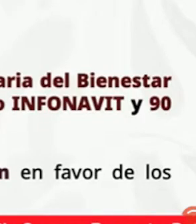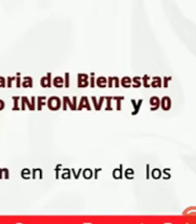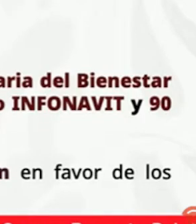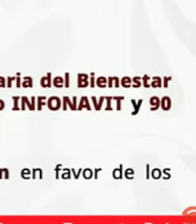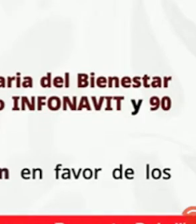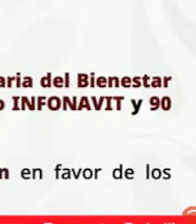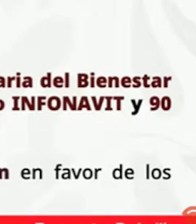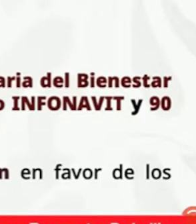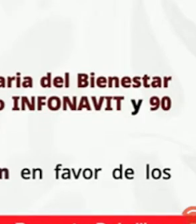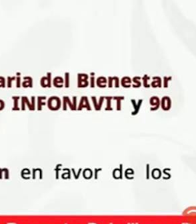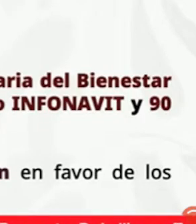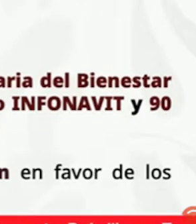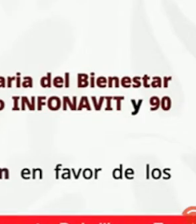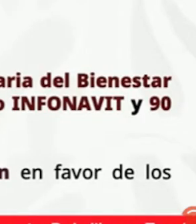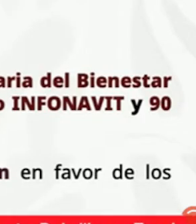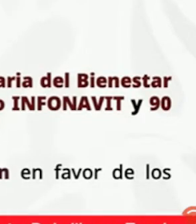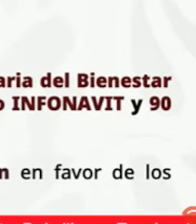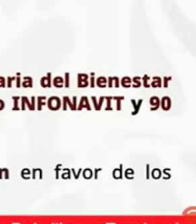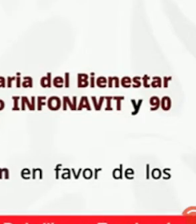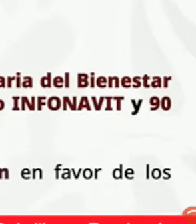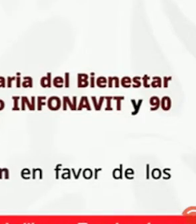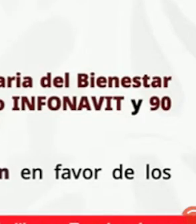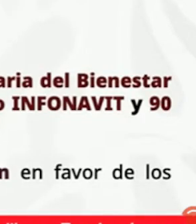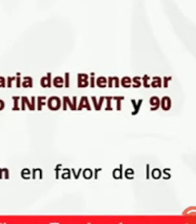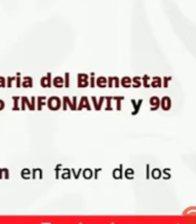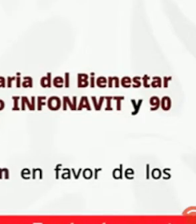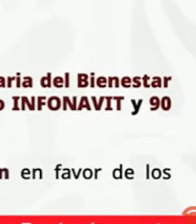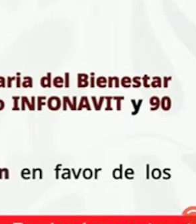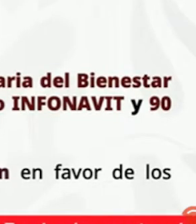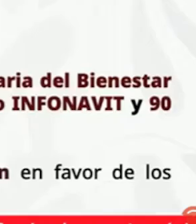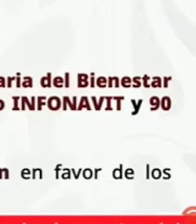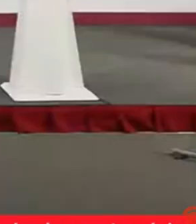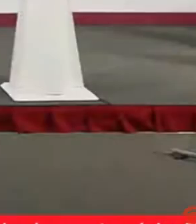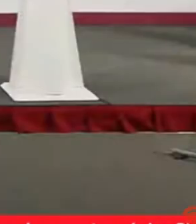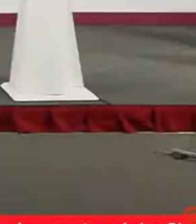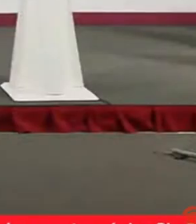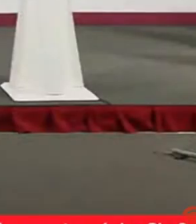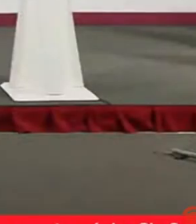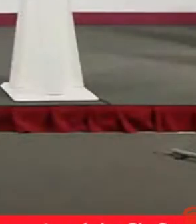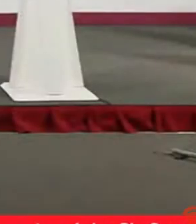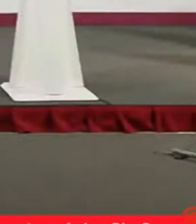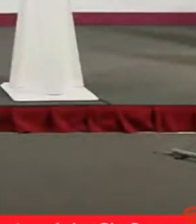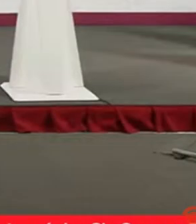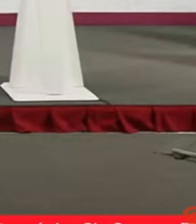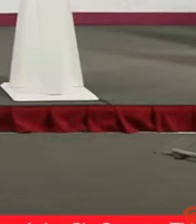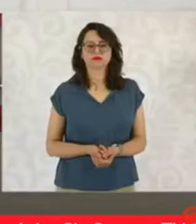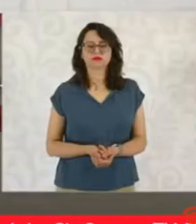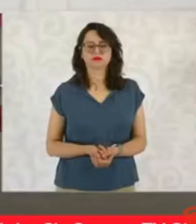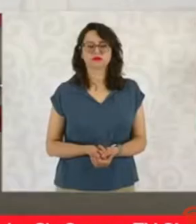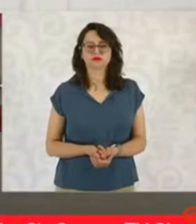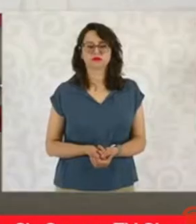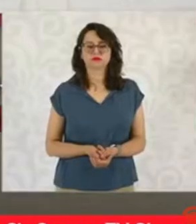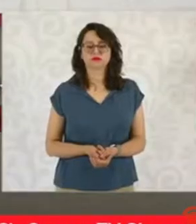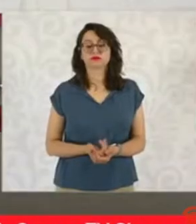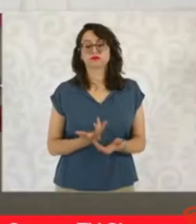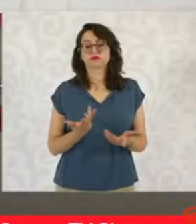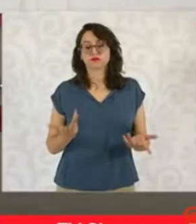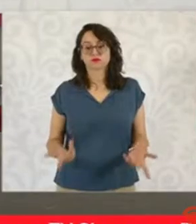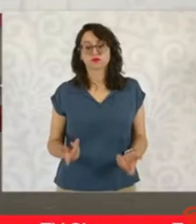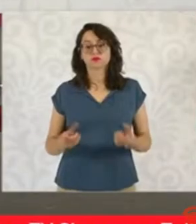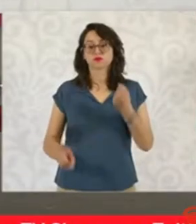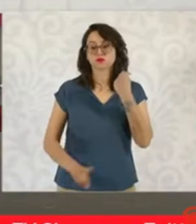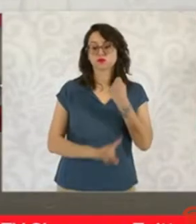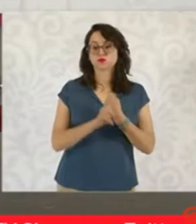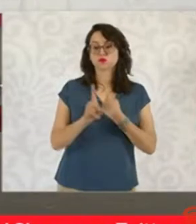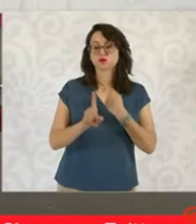una. Y bueno, esto nos va a permitir ofrecer la mejor solución. No